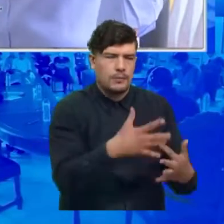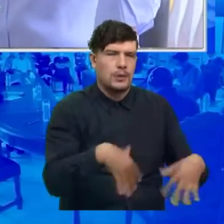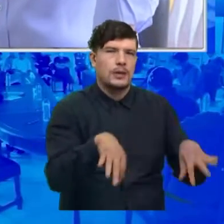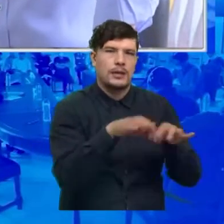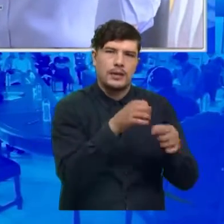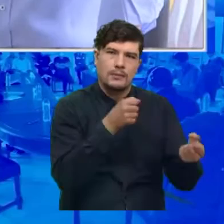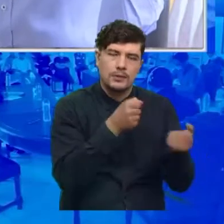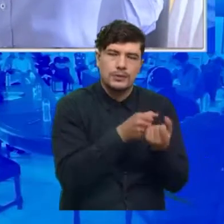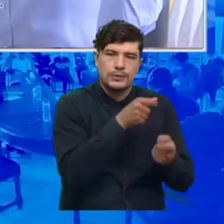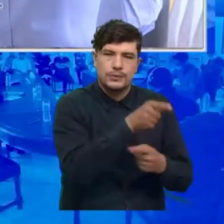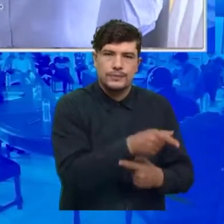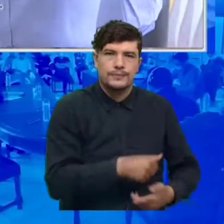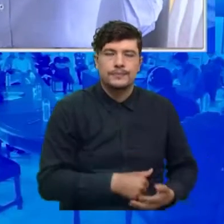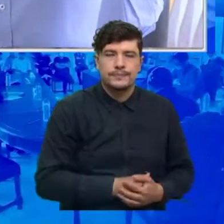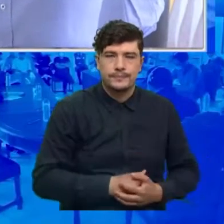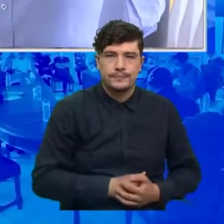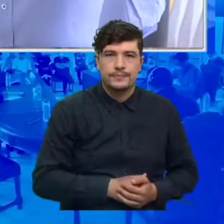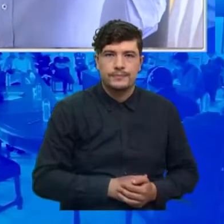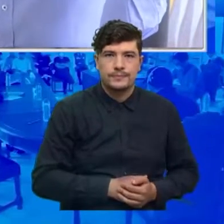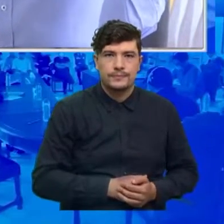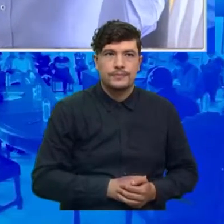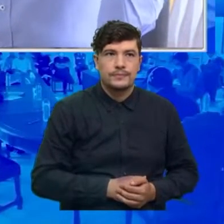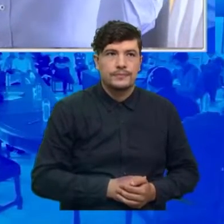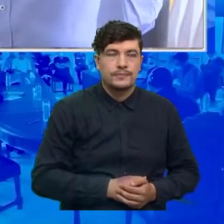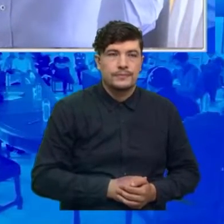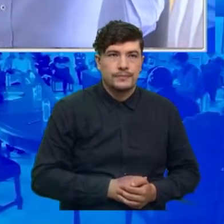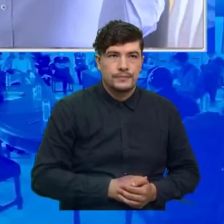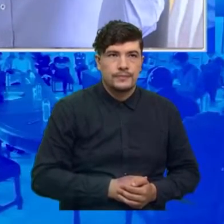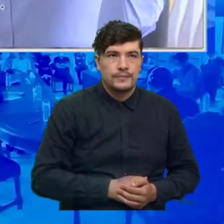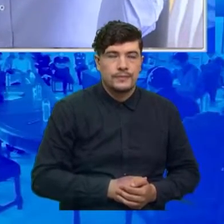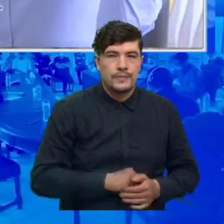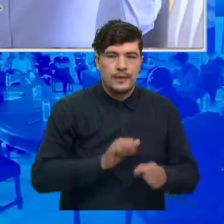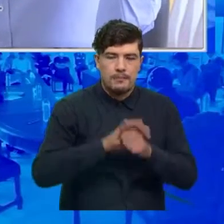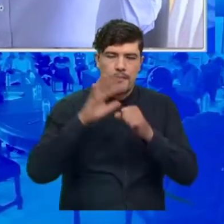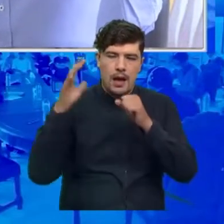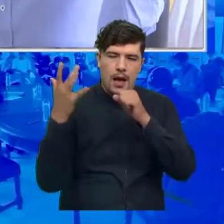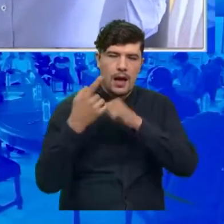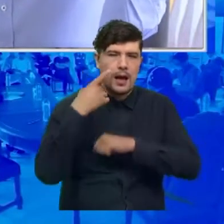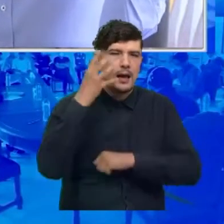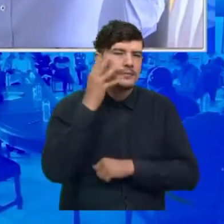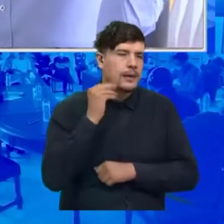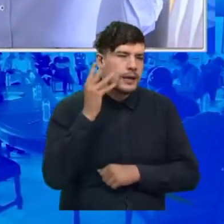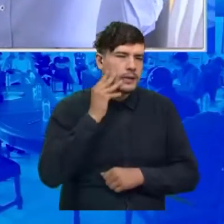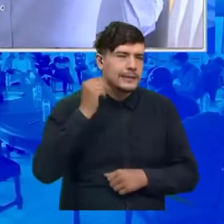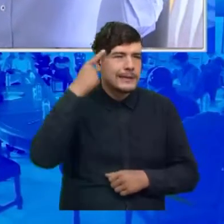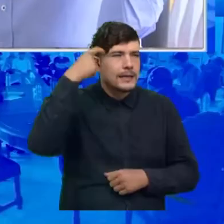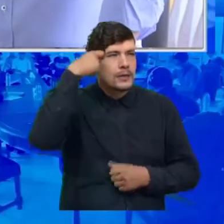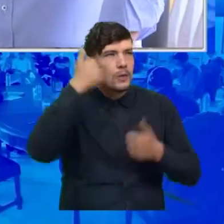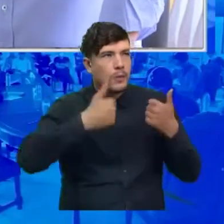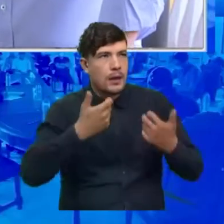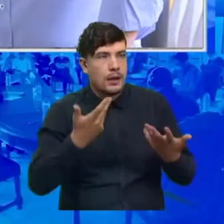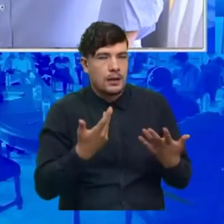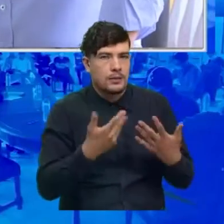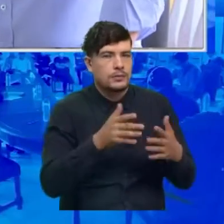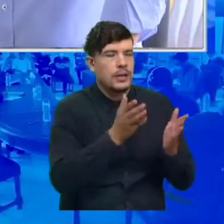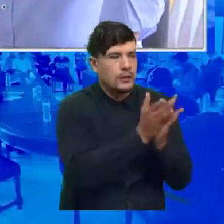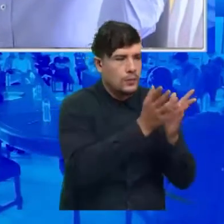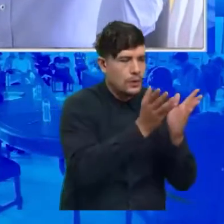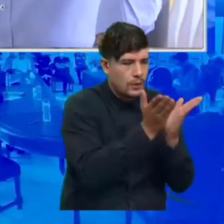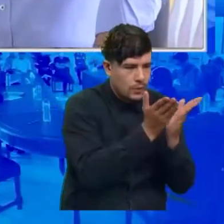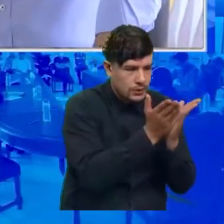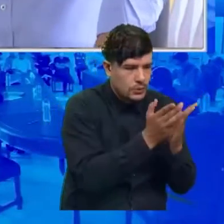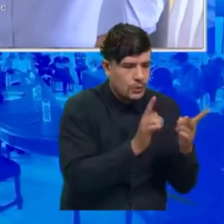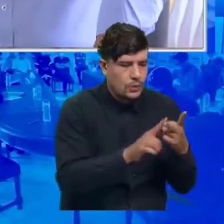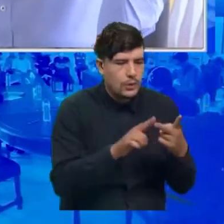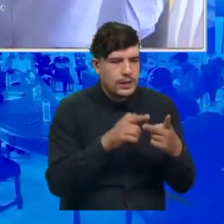creo que de los grandes retos que nos ha dejado esta pandemia es el sector educacional así sumado al sector salud pero pero yo creo que